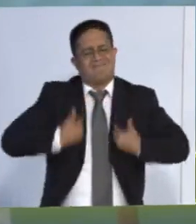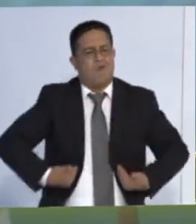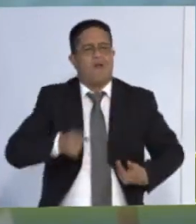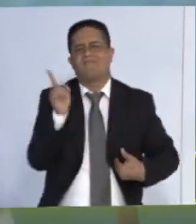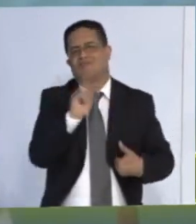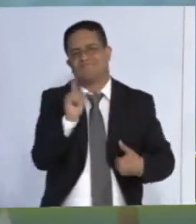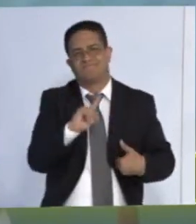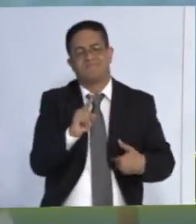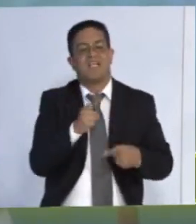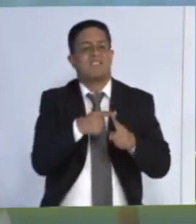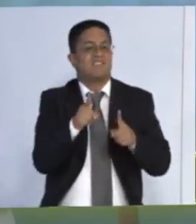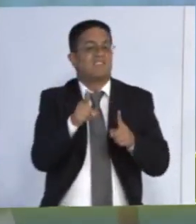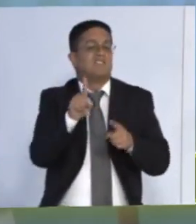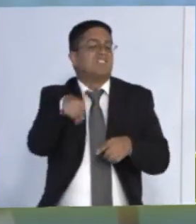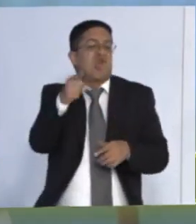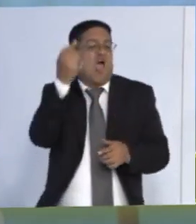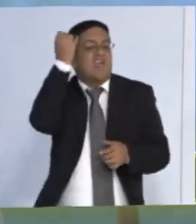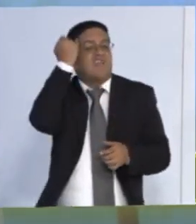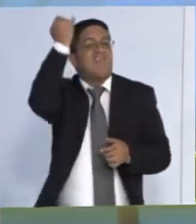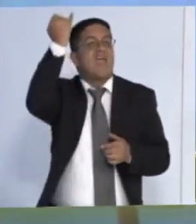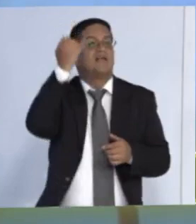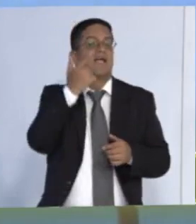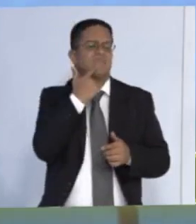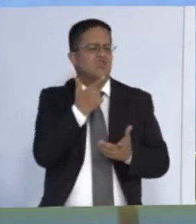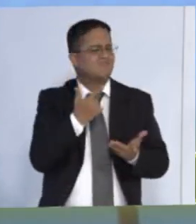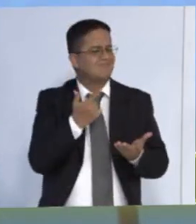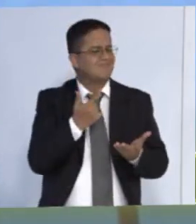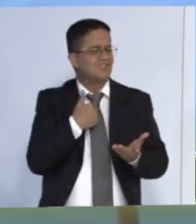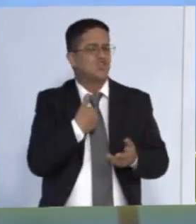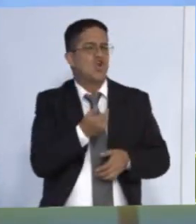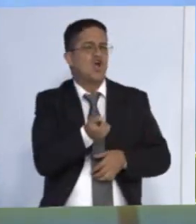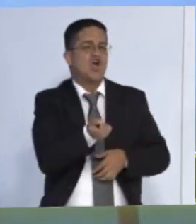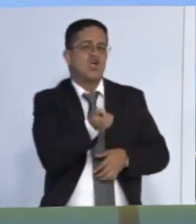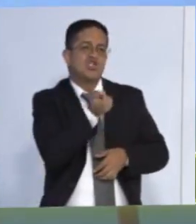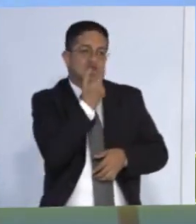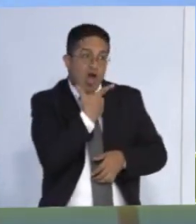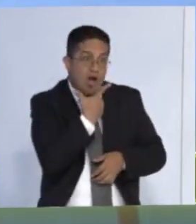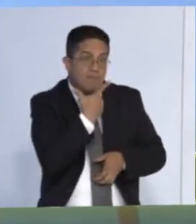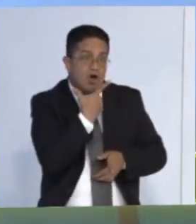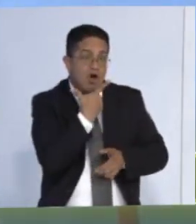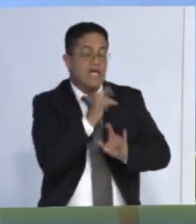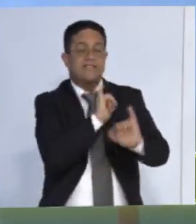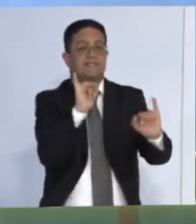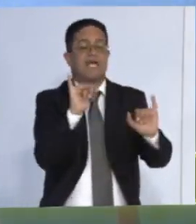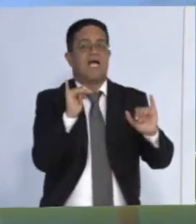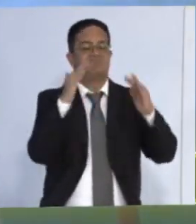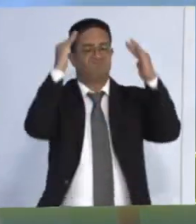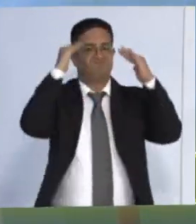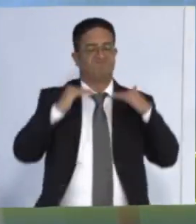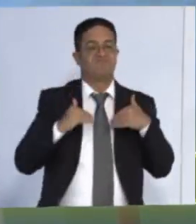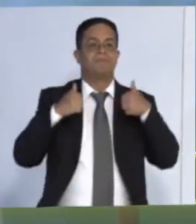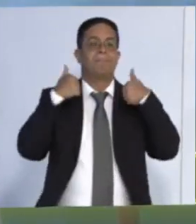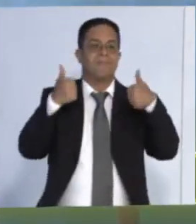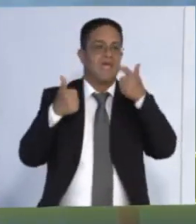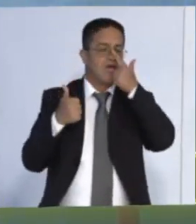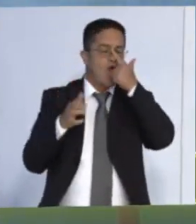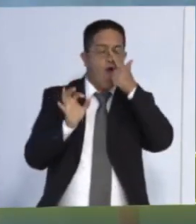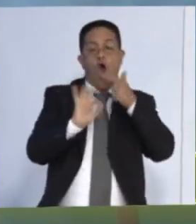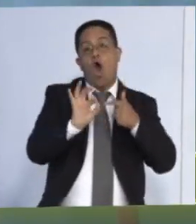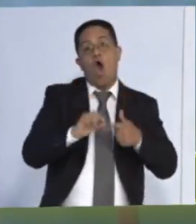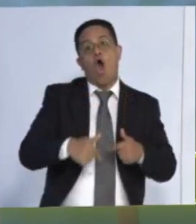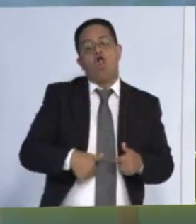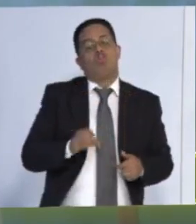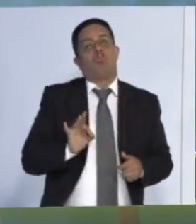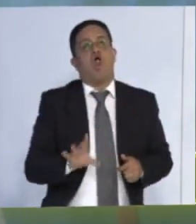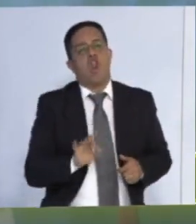reacción idiosincrática. Por ejemplo, hay gente que dice, es que yo me tomo tal medicamento y pues me da dolor de estómago. Eso no es una